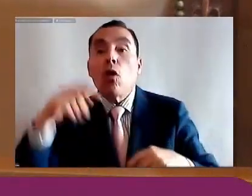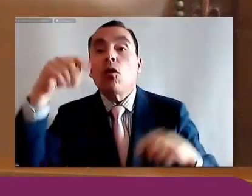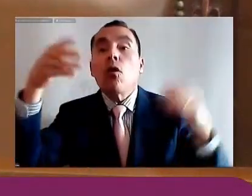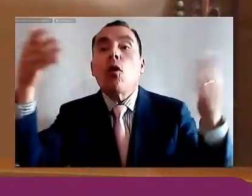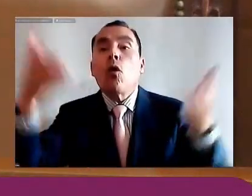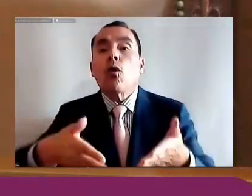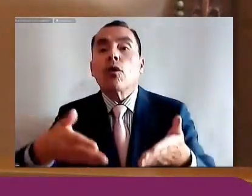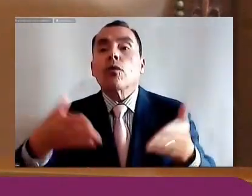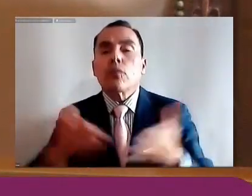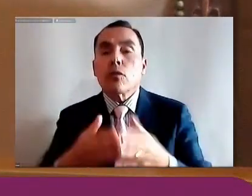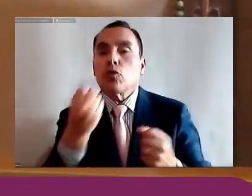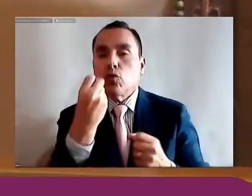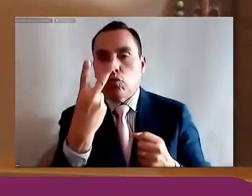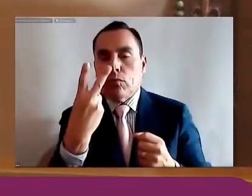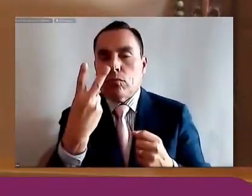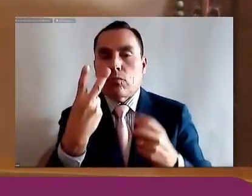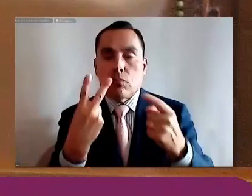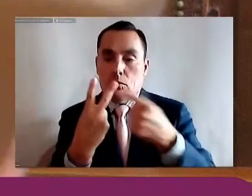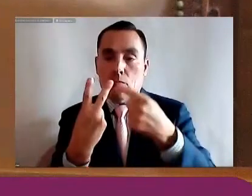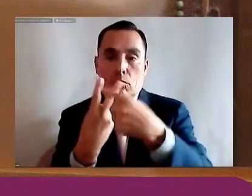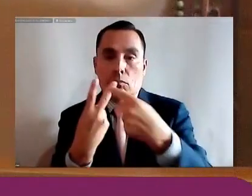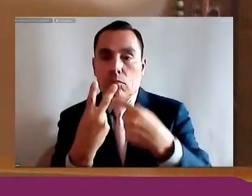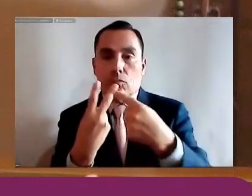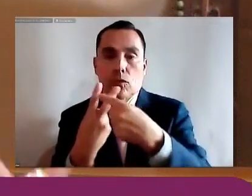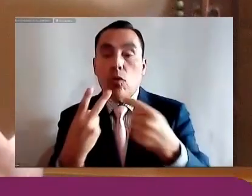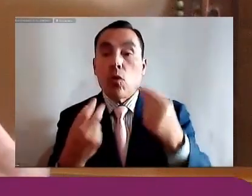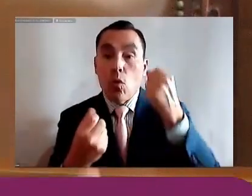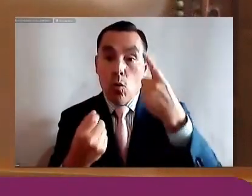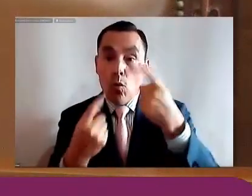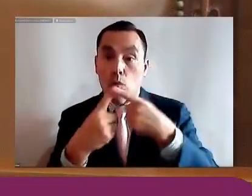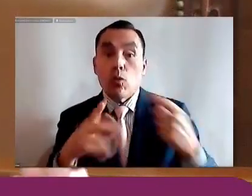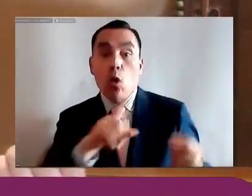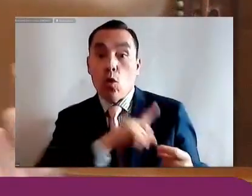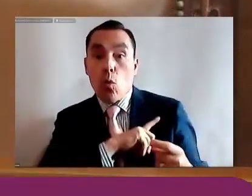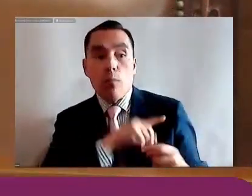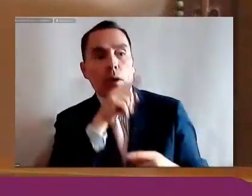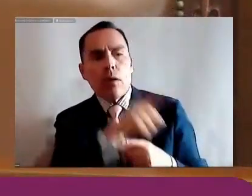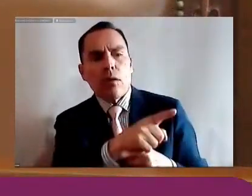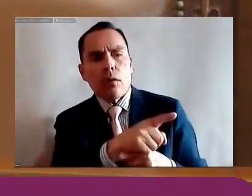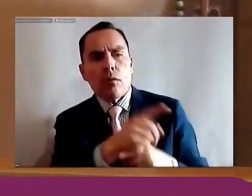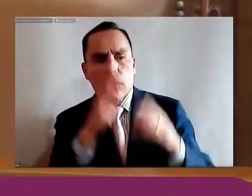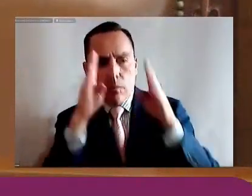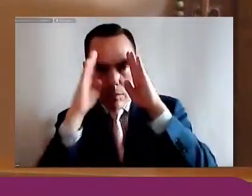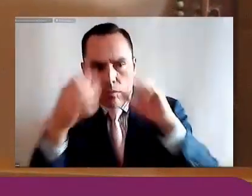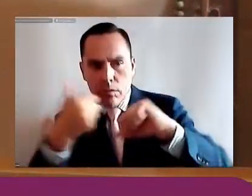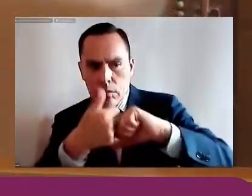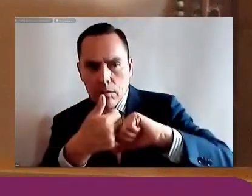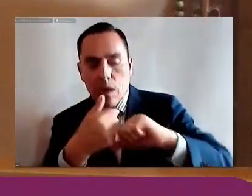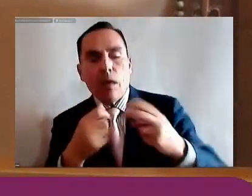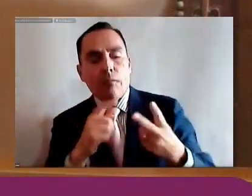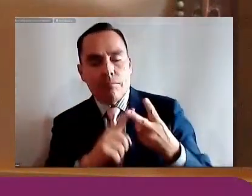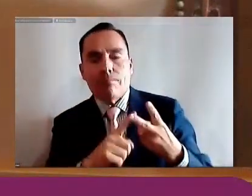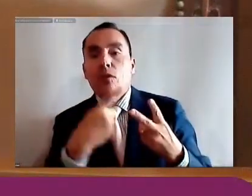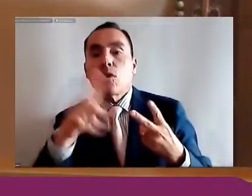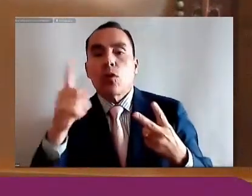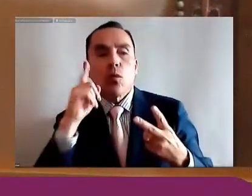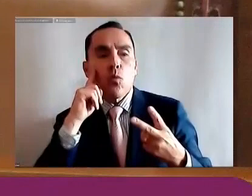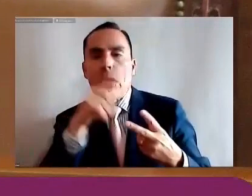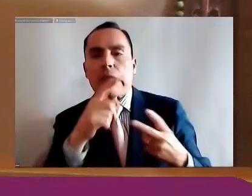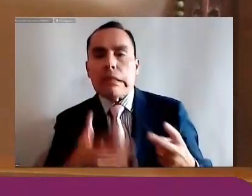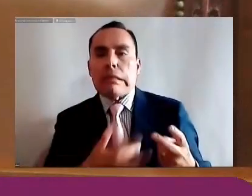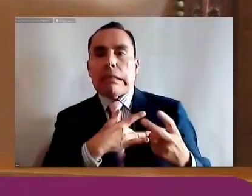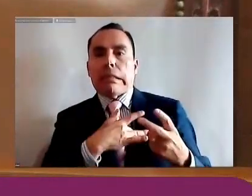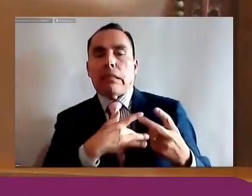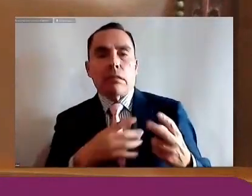dos, que es cómo podemos mirar el elemento de la culpa con perspectiva de género y cómo podemos mirar el elemento del daño, que quizás es más obvio,